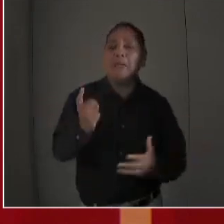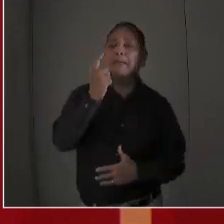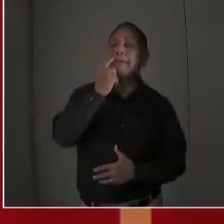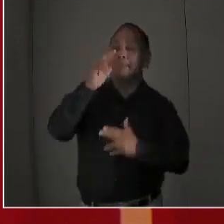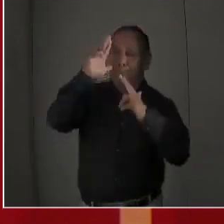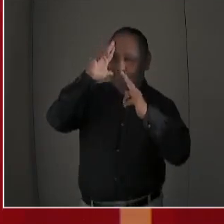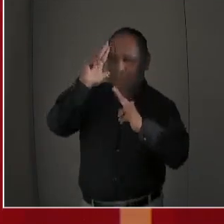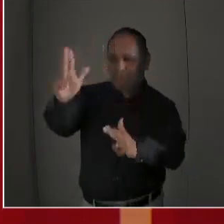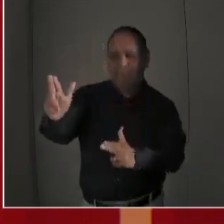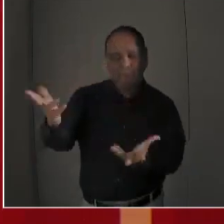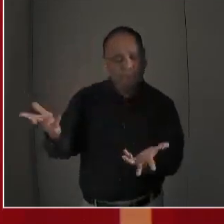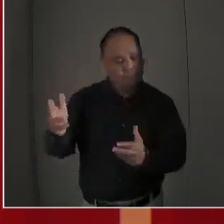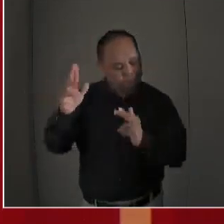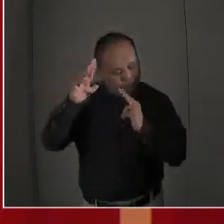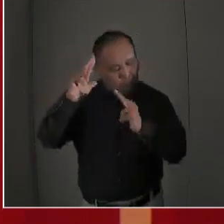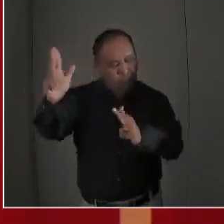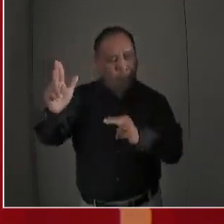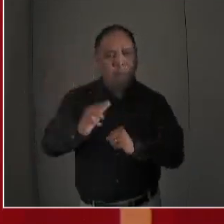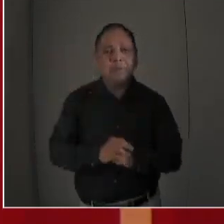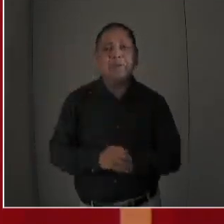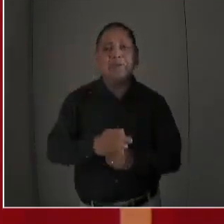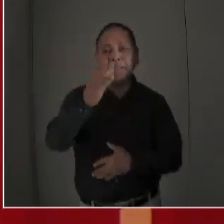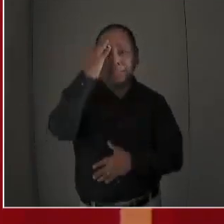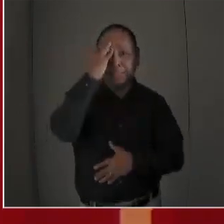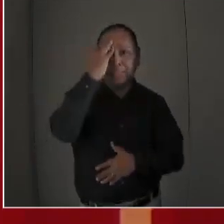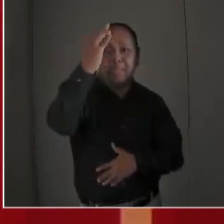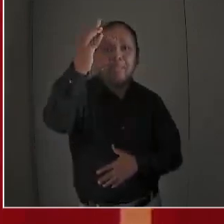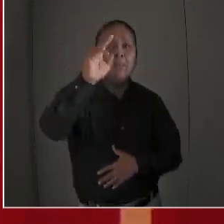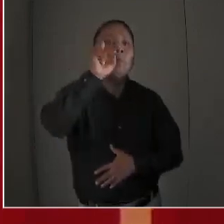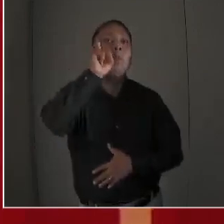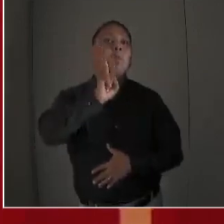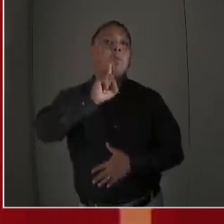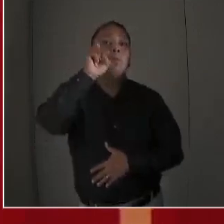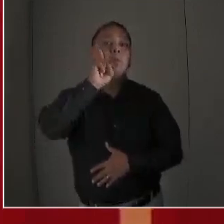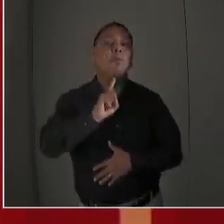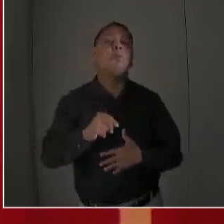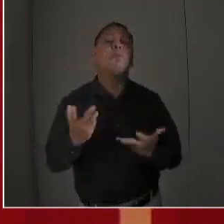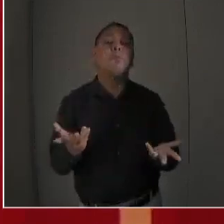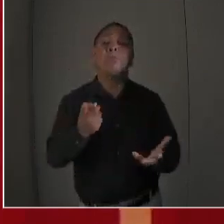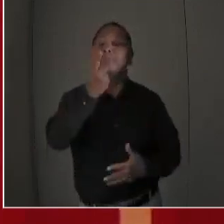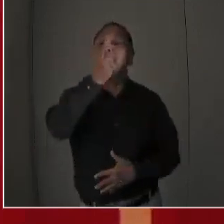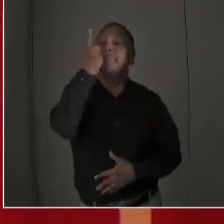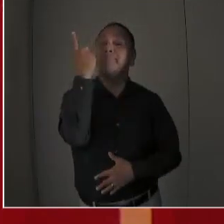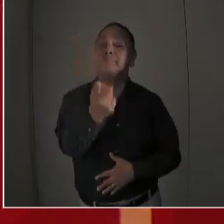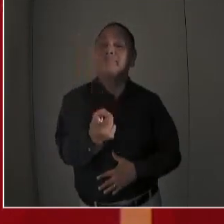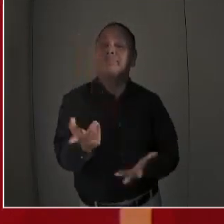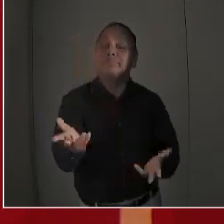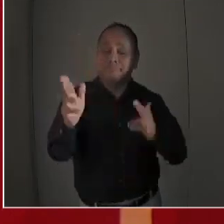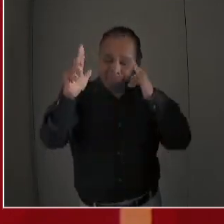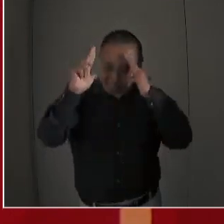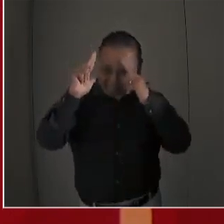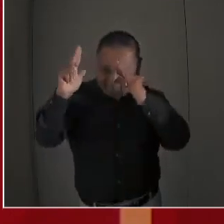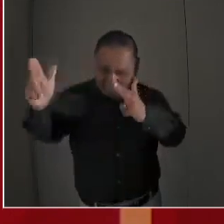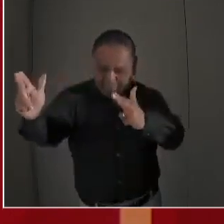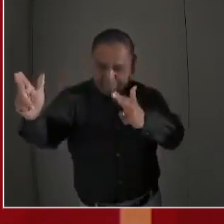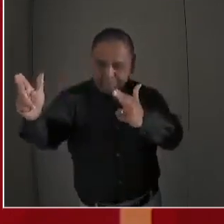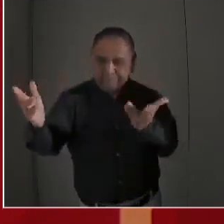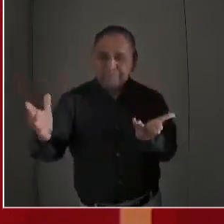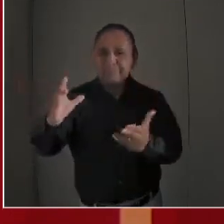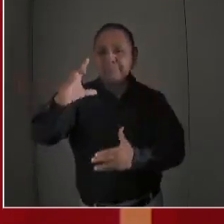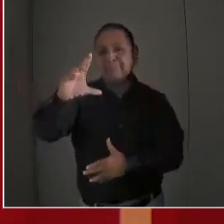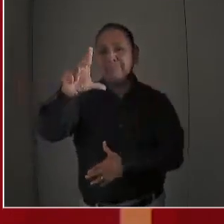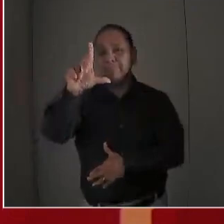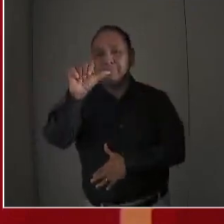Obrador, en este tiempo, tiempo de mujeres, decimos, es un honor estar